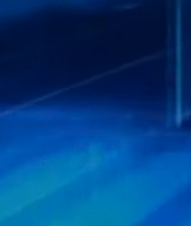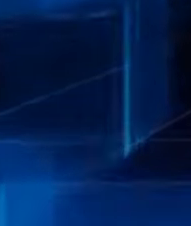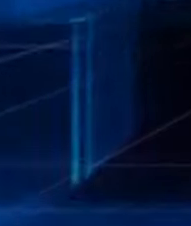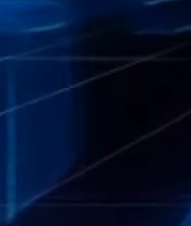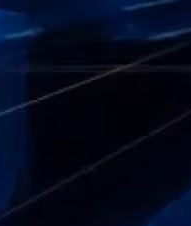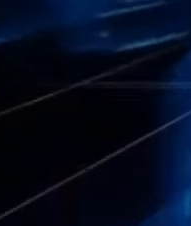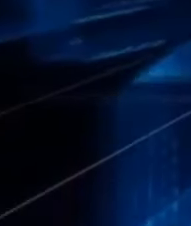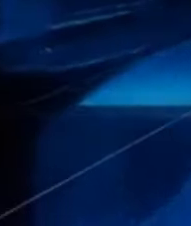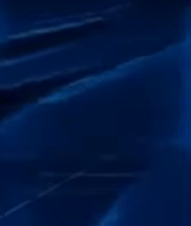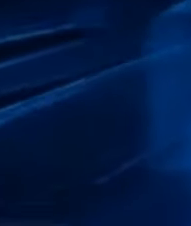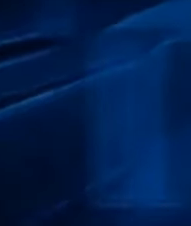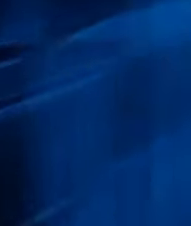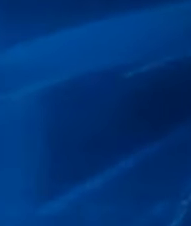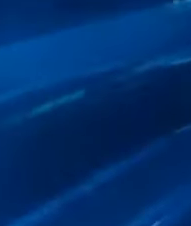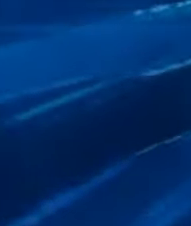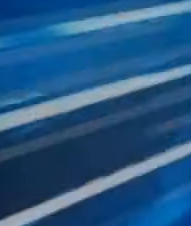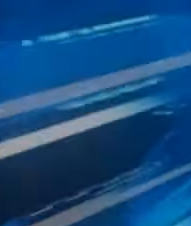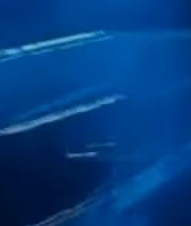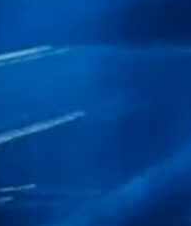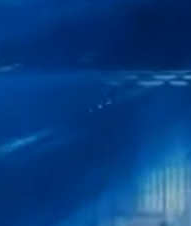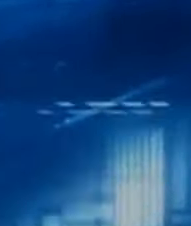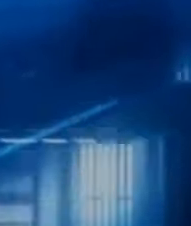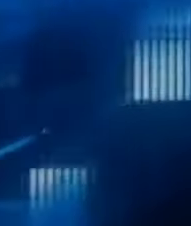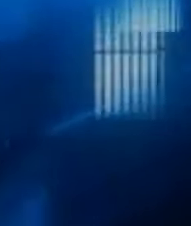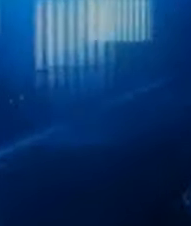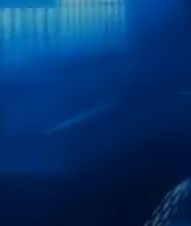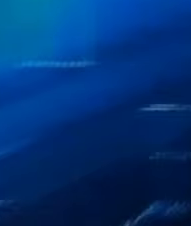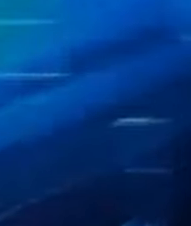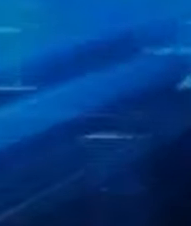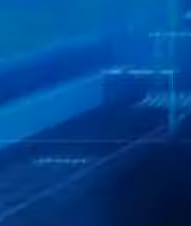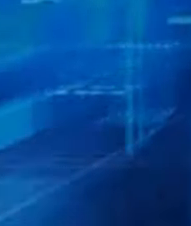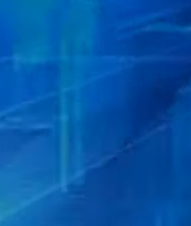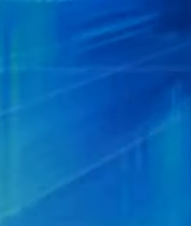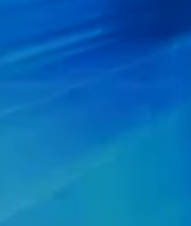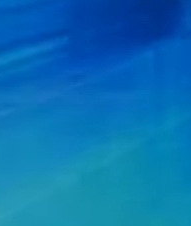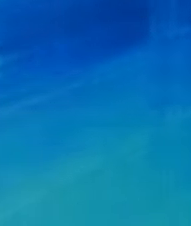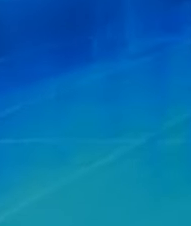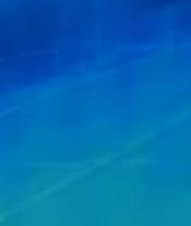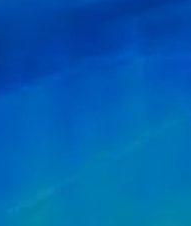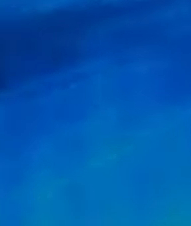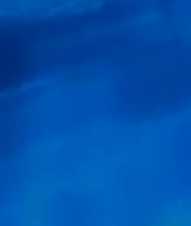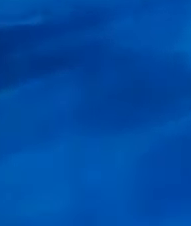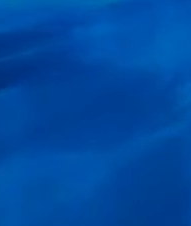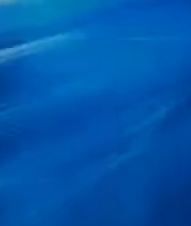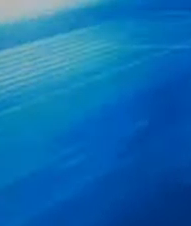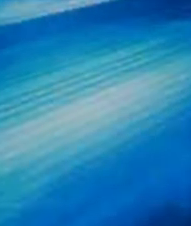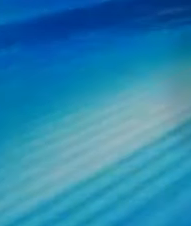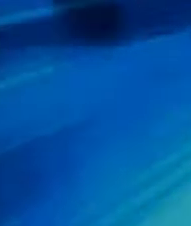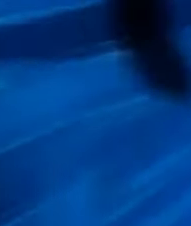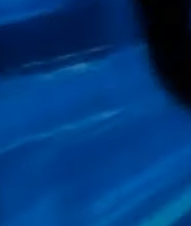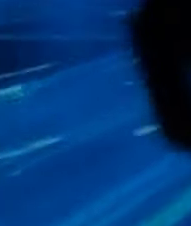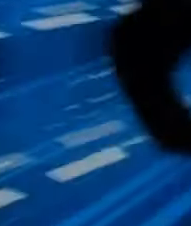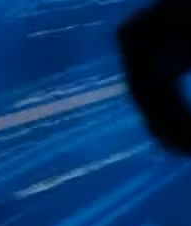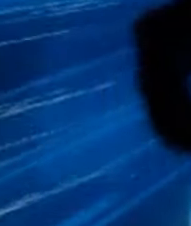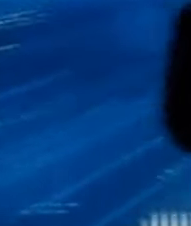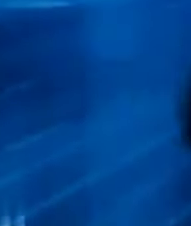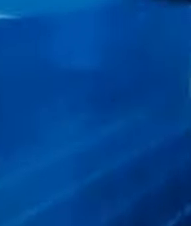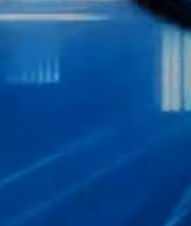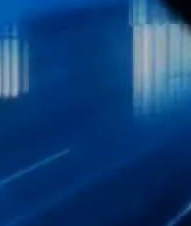ya lo habían perdido. Andan, hijo, lo que le pasó al tal Chema Martínez, qué